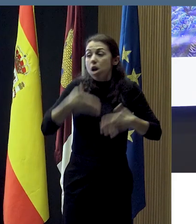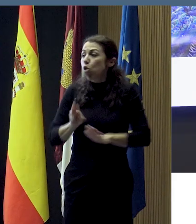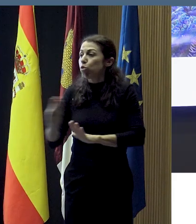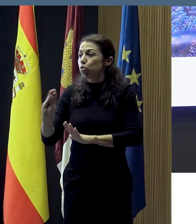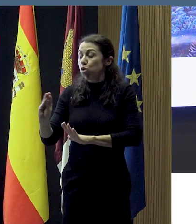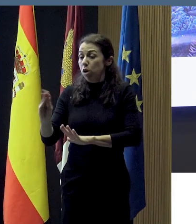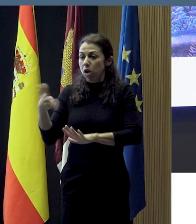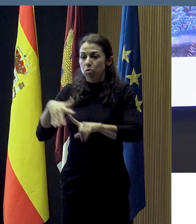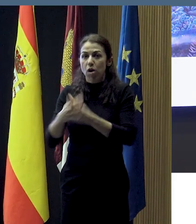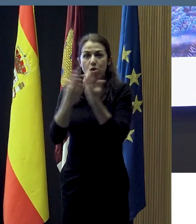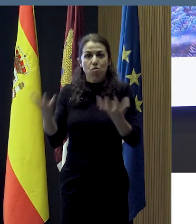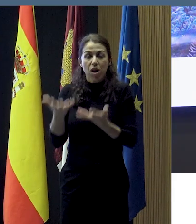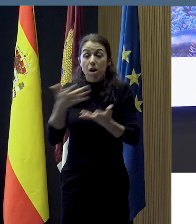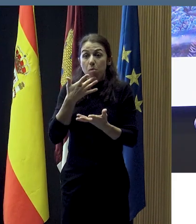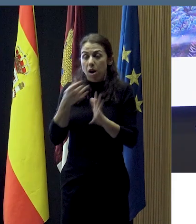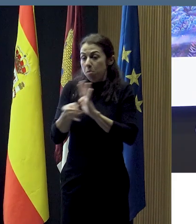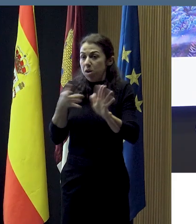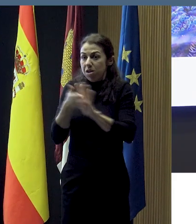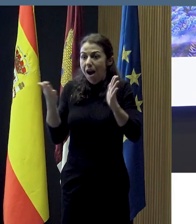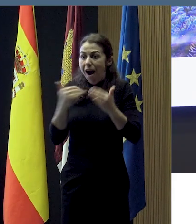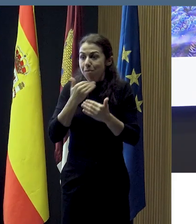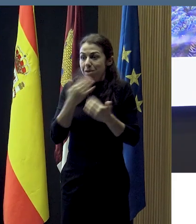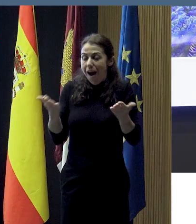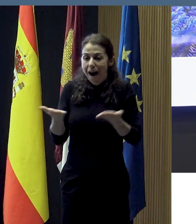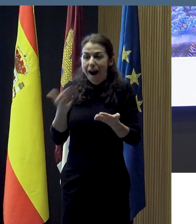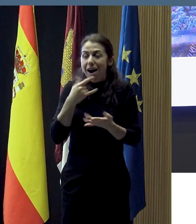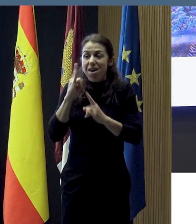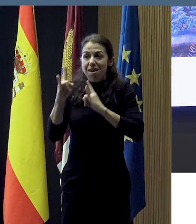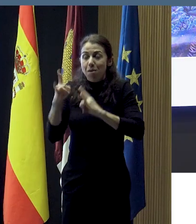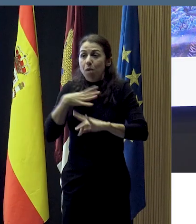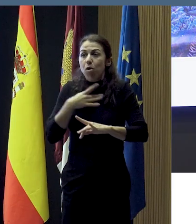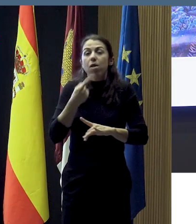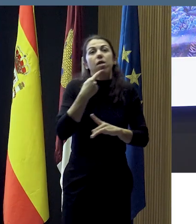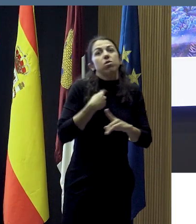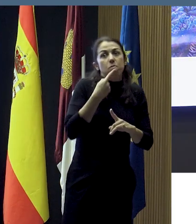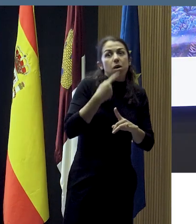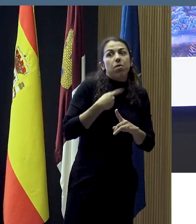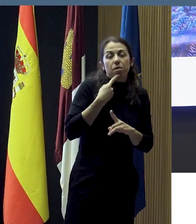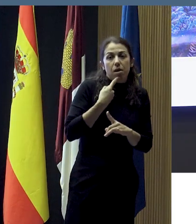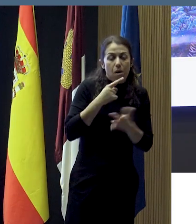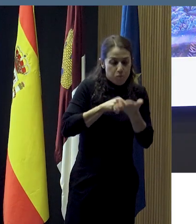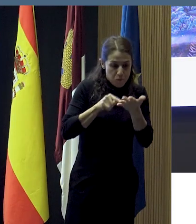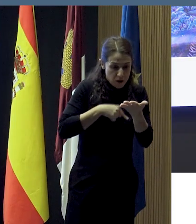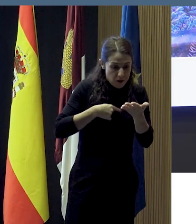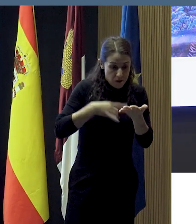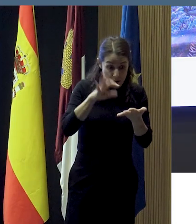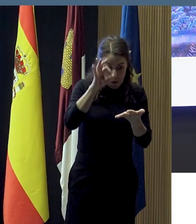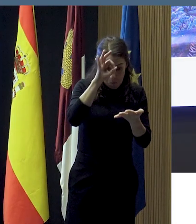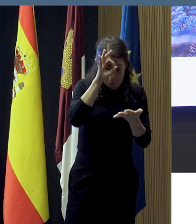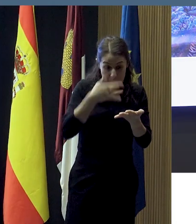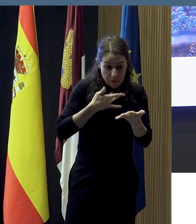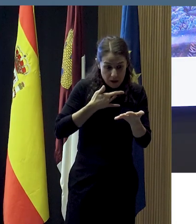en un momento determinado porque tiene mucha prisa, tiene que llamarle, lo ha dicho 20.000 veces, lo ha marcado 60.000 y sin embargo llega un